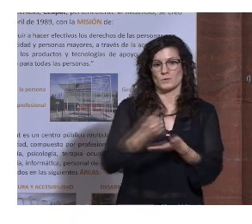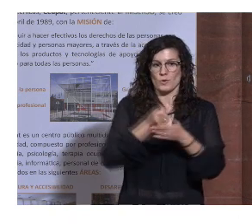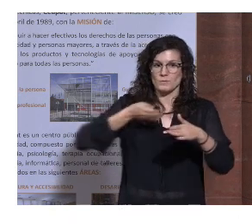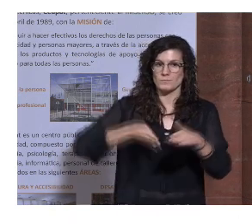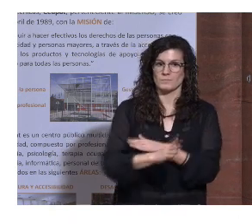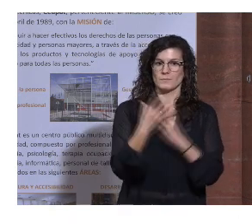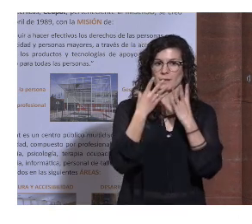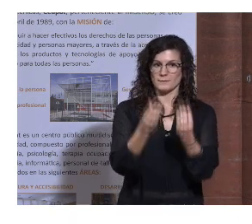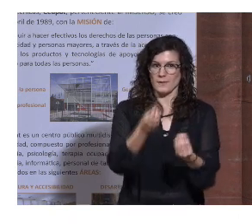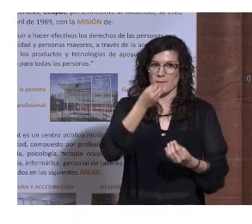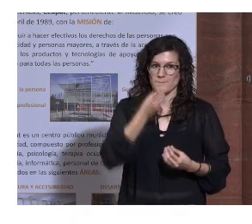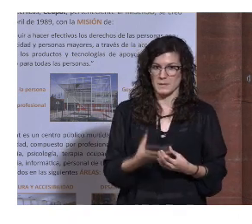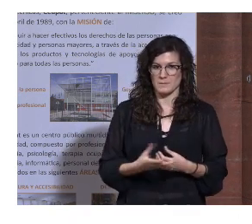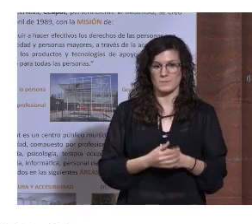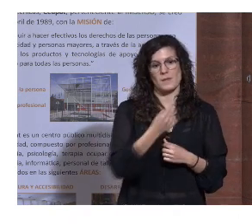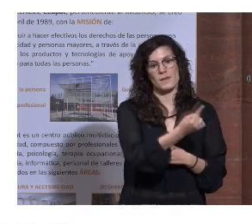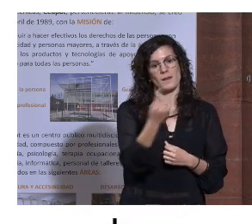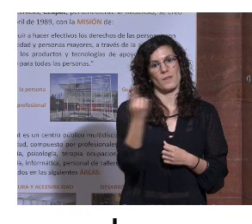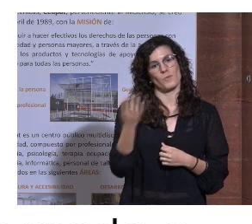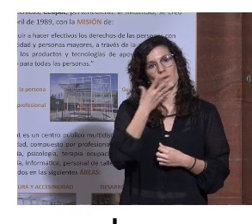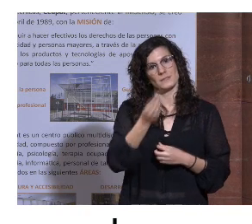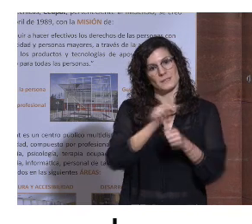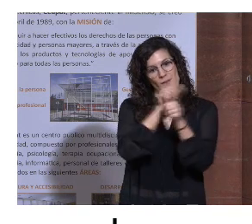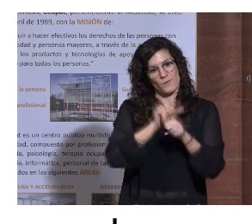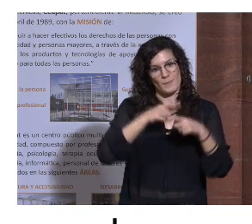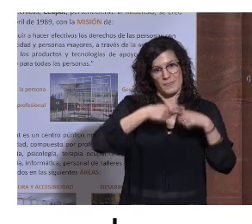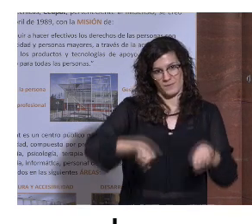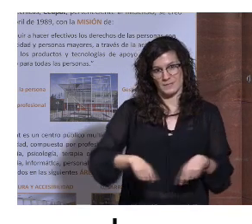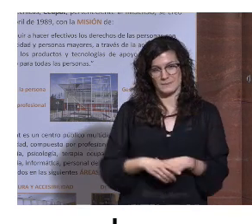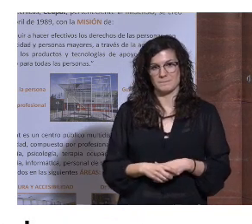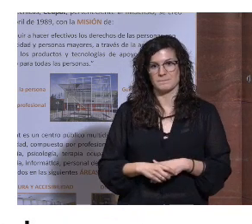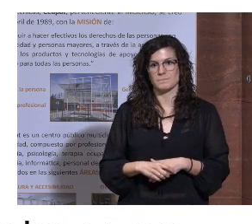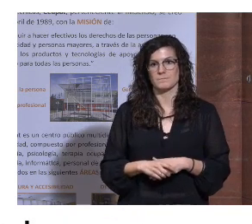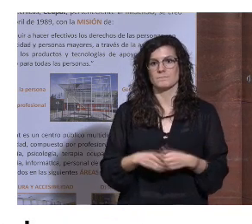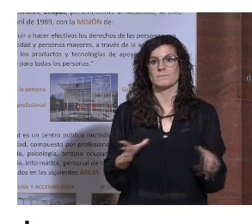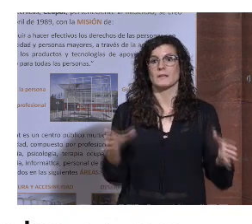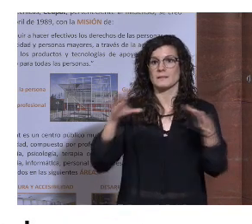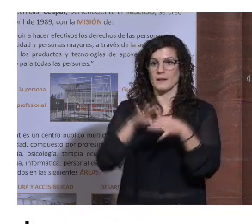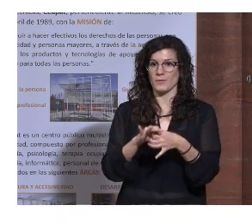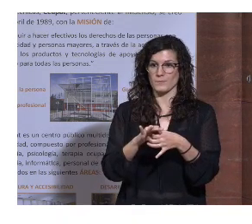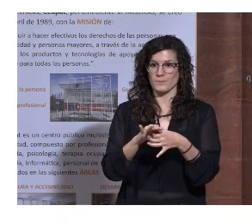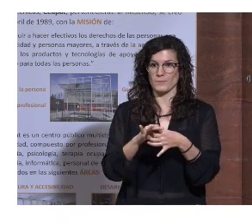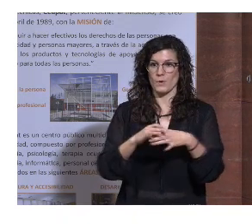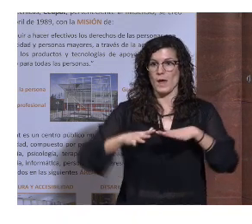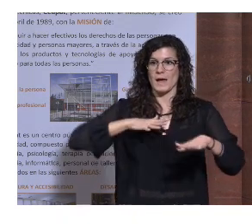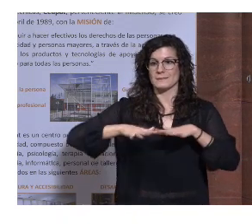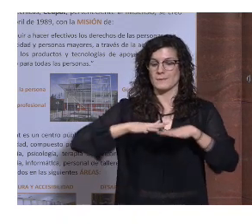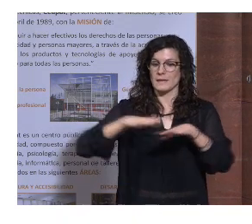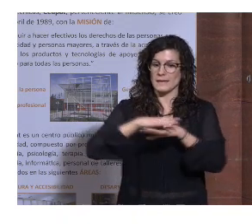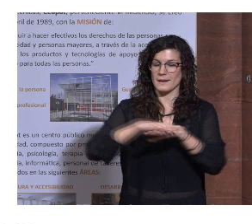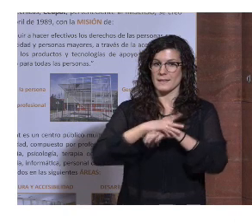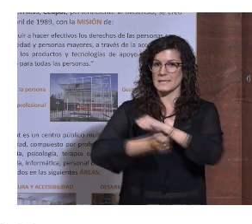información de forma diferente y se pueda procesar también de forma diferente. Y en relación a cómo activar las redes